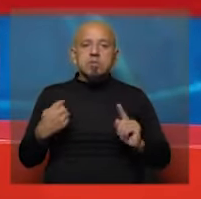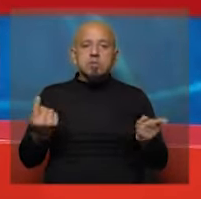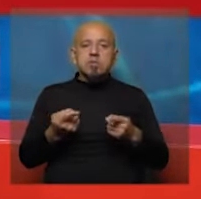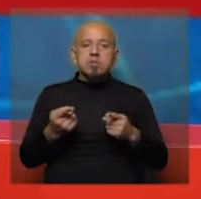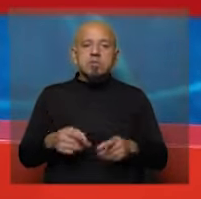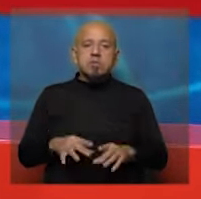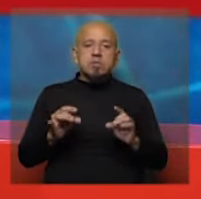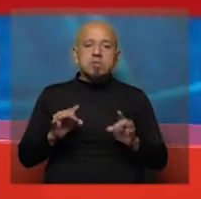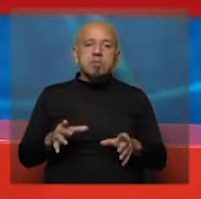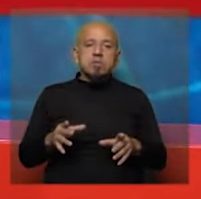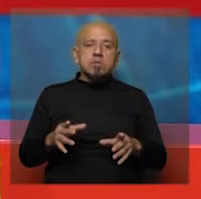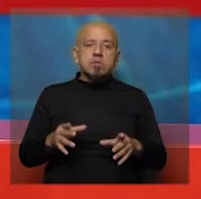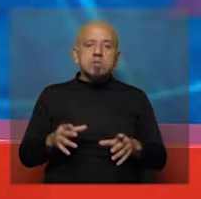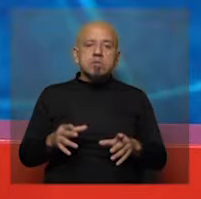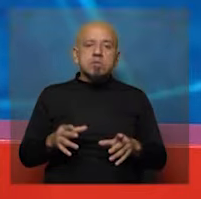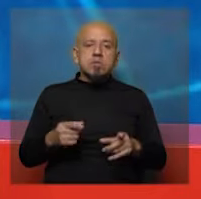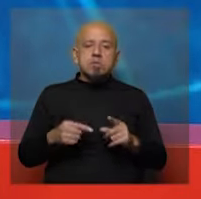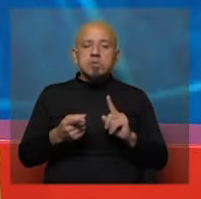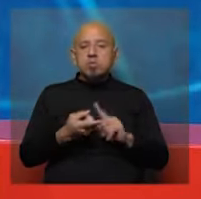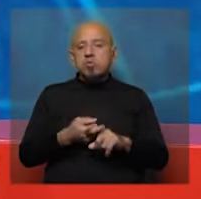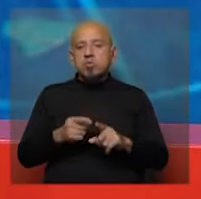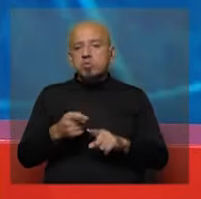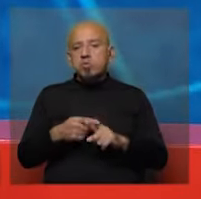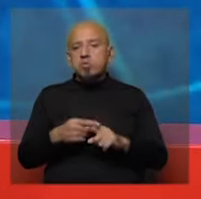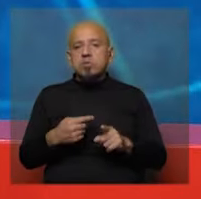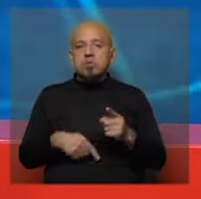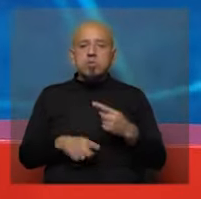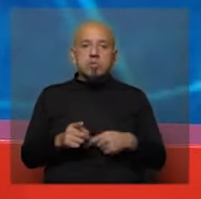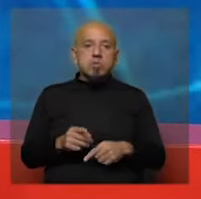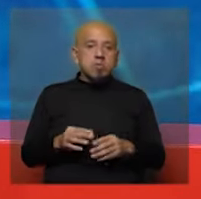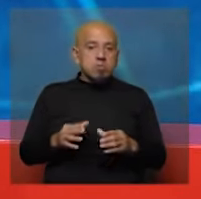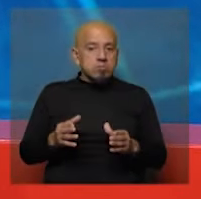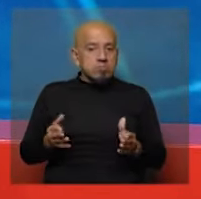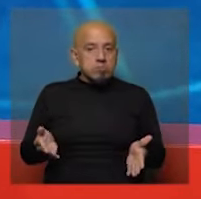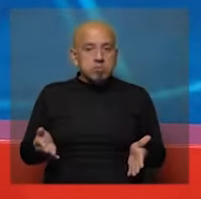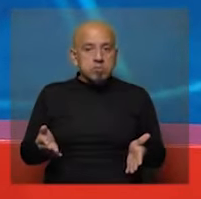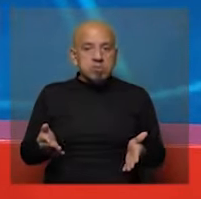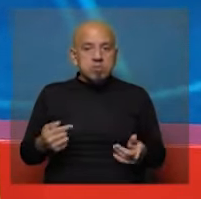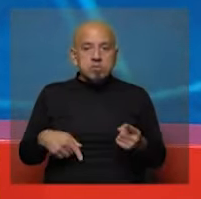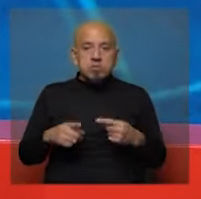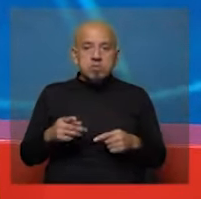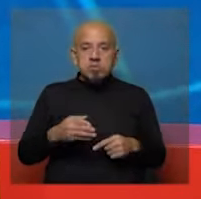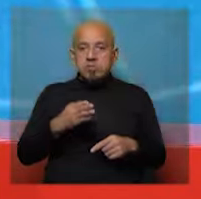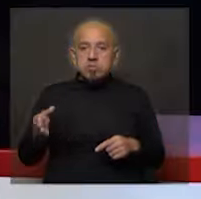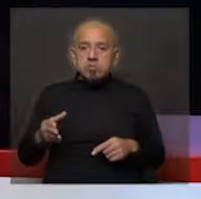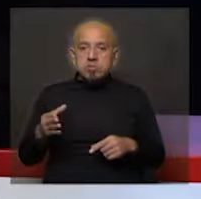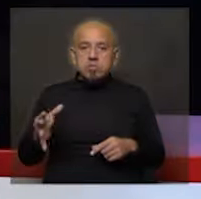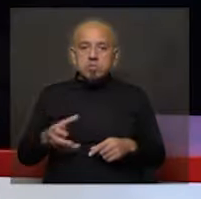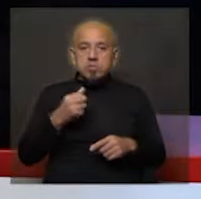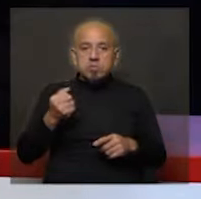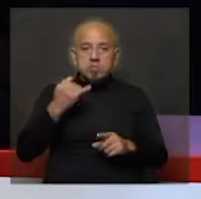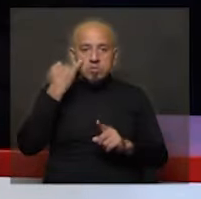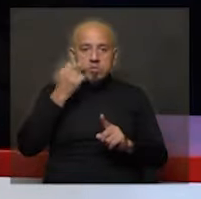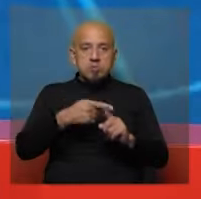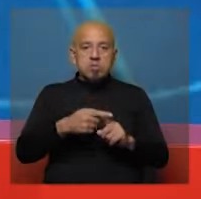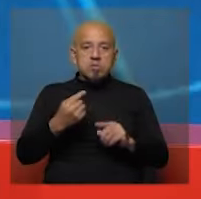exclusivamente situaciones de pareja por ejemplo Entonces si a vos te abusó el vecino con